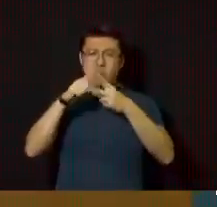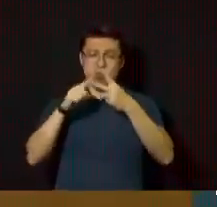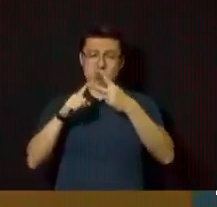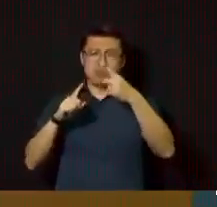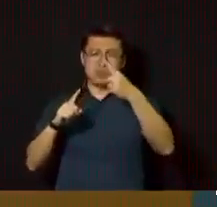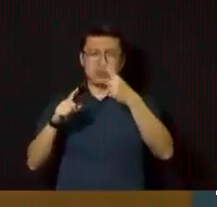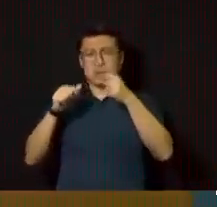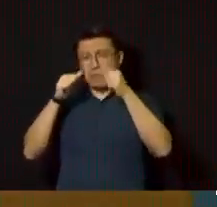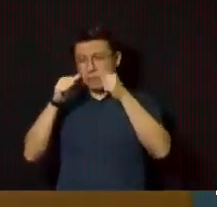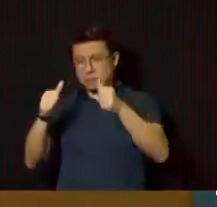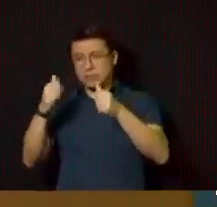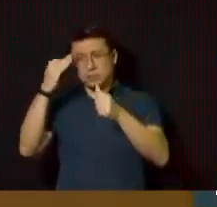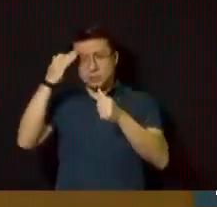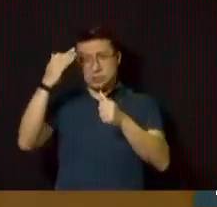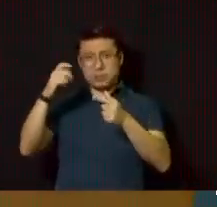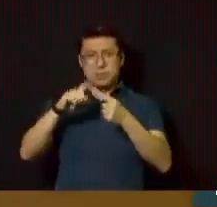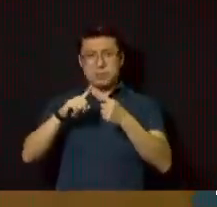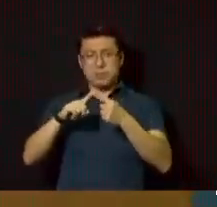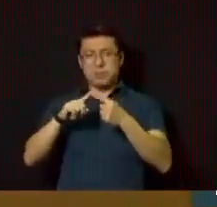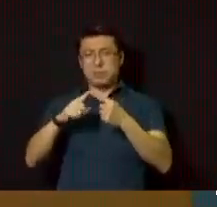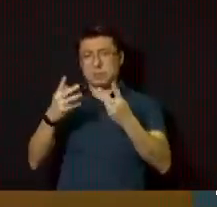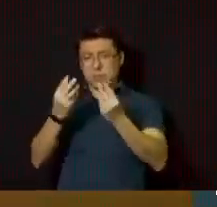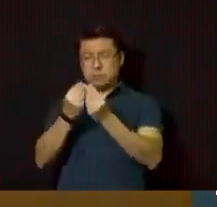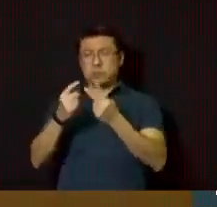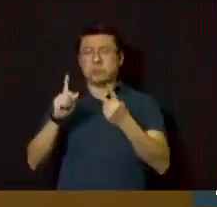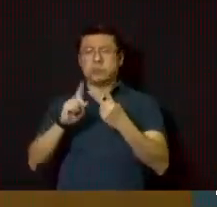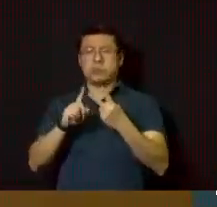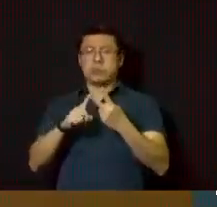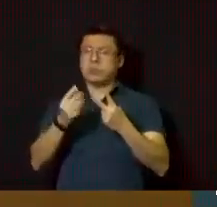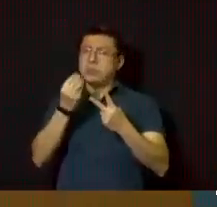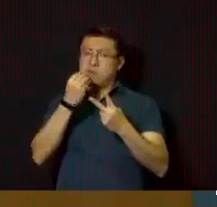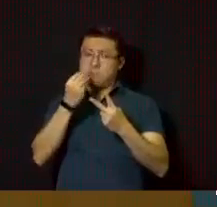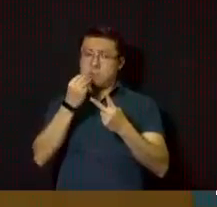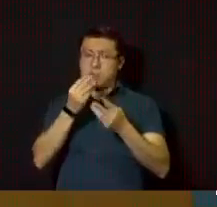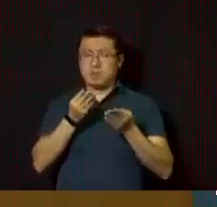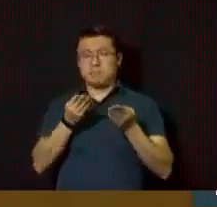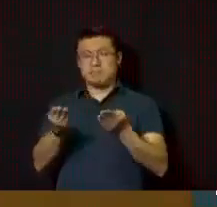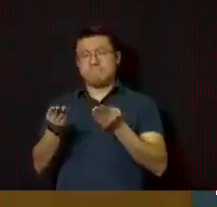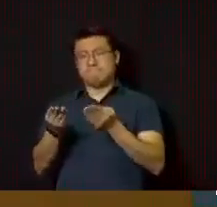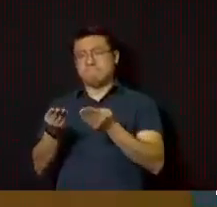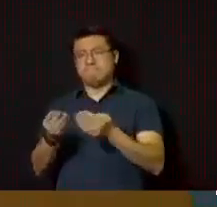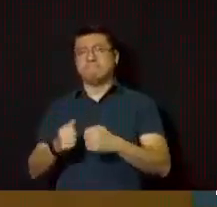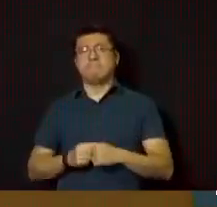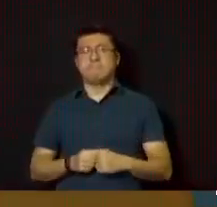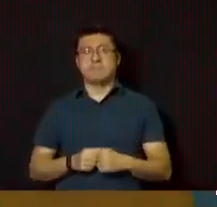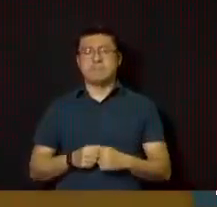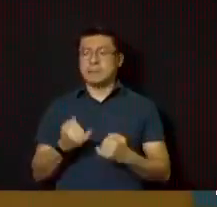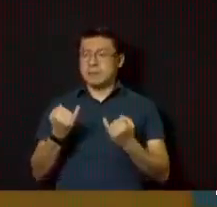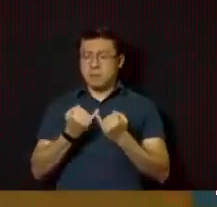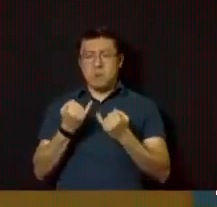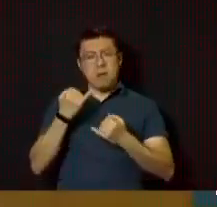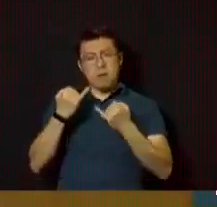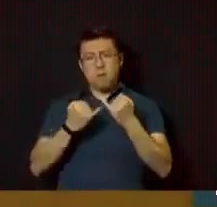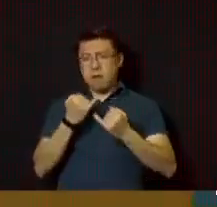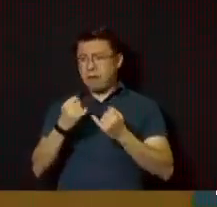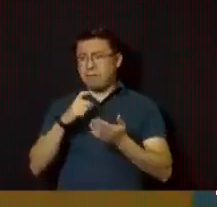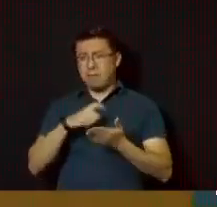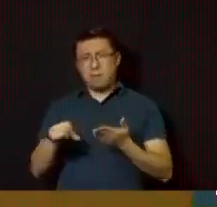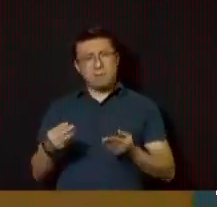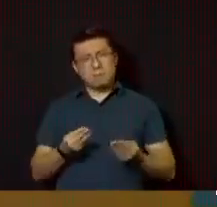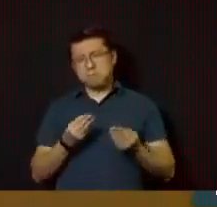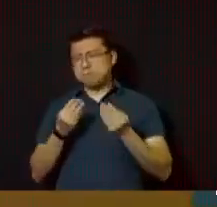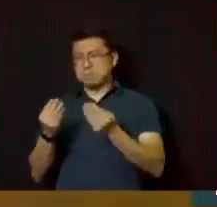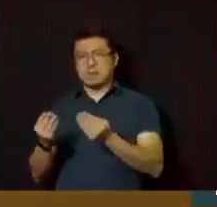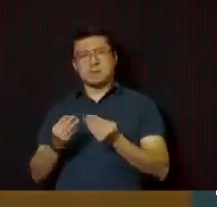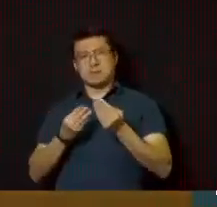que no les falte también a lo mejor juguetes, a lo mejor sueños. Yo siento que cuando han venido mis hijos, pues yo me he